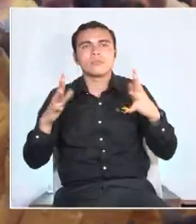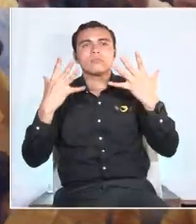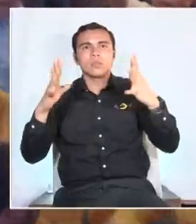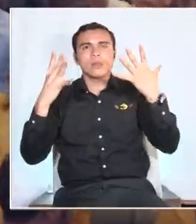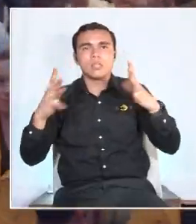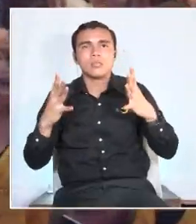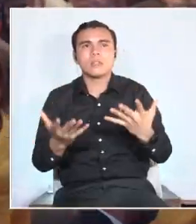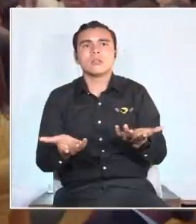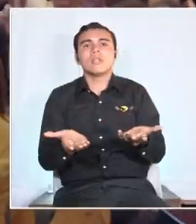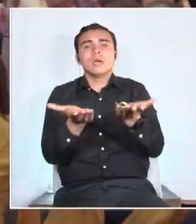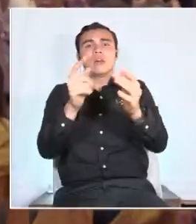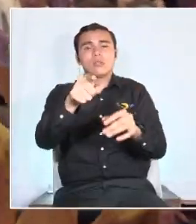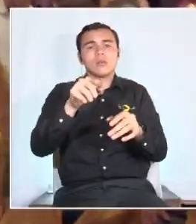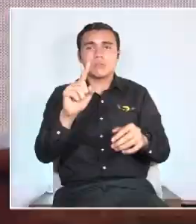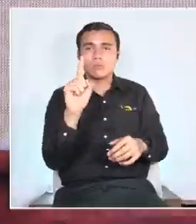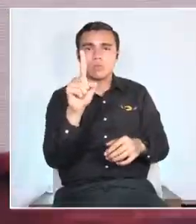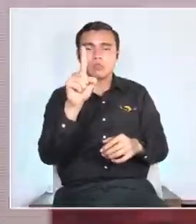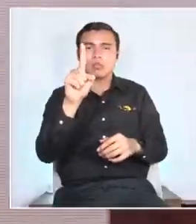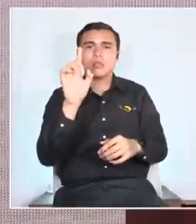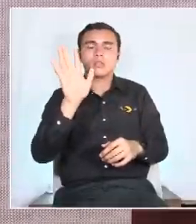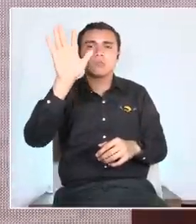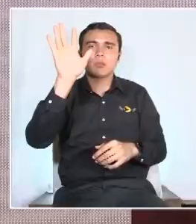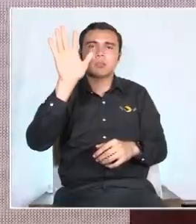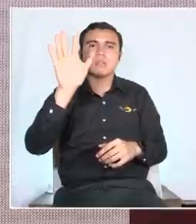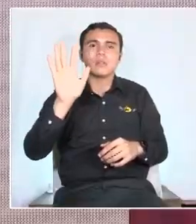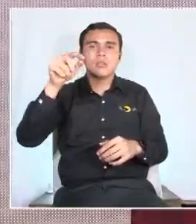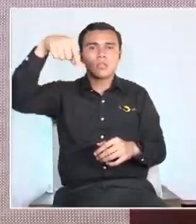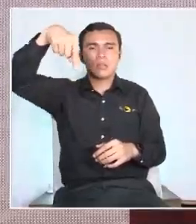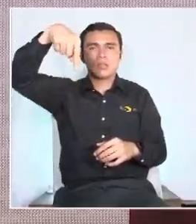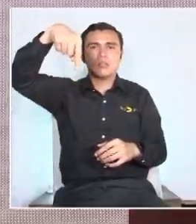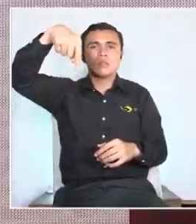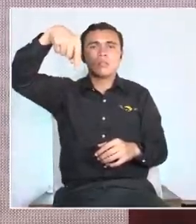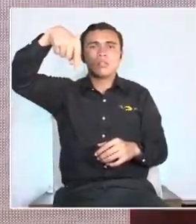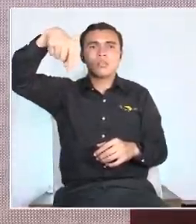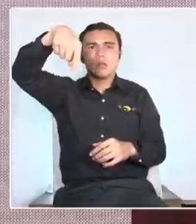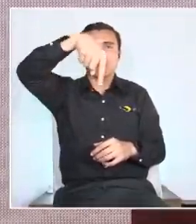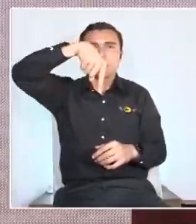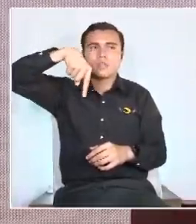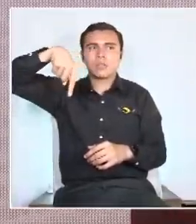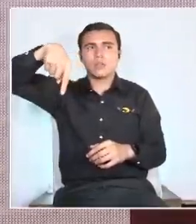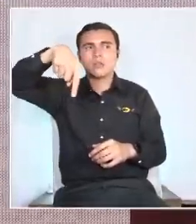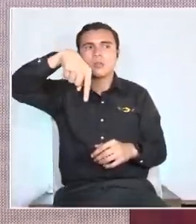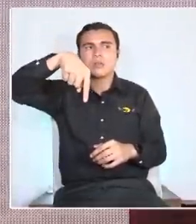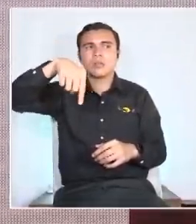Levanta tu dedo en la mano derecha, así. Ahora bájalo hacia abajo. Empieza a hacer un círculo así.